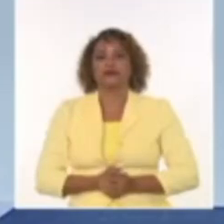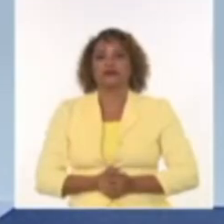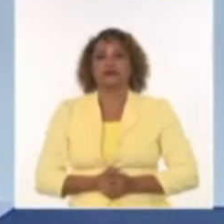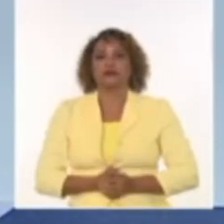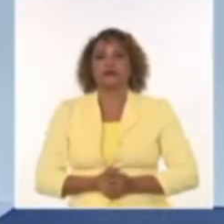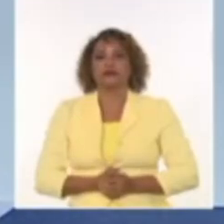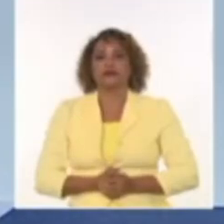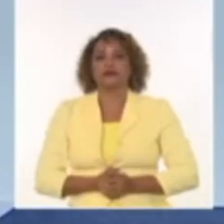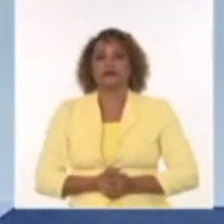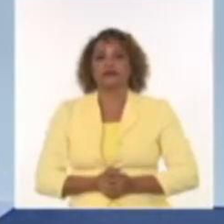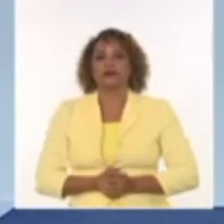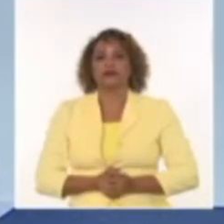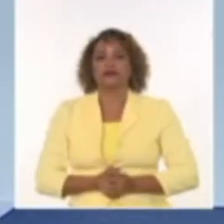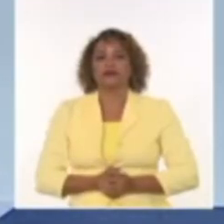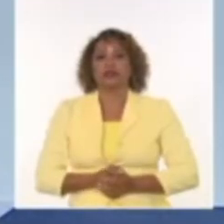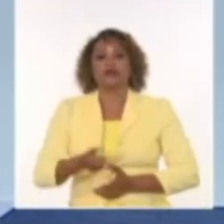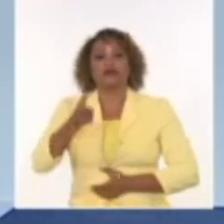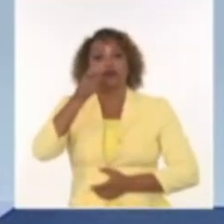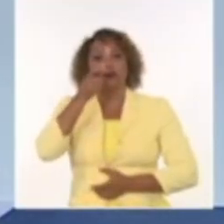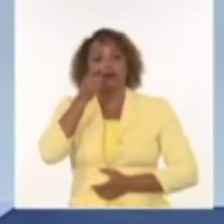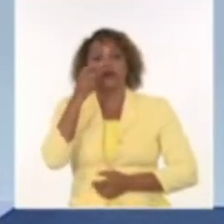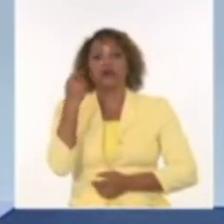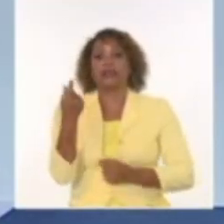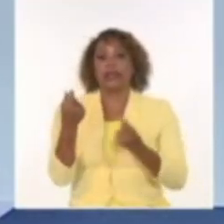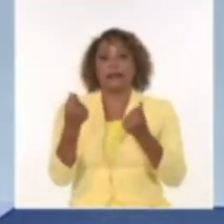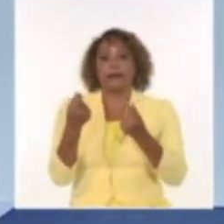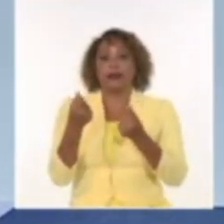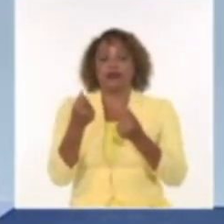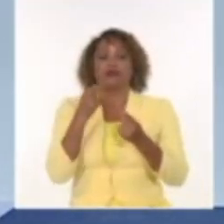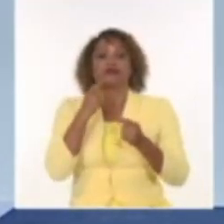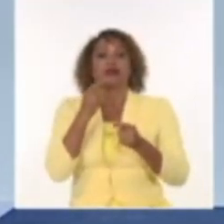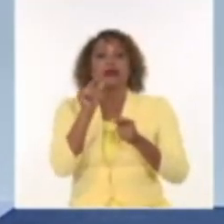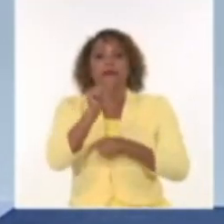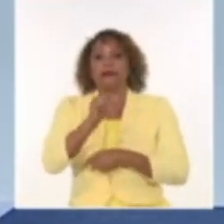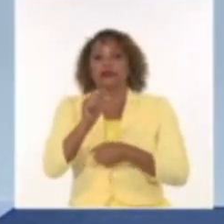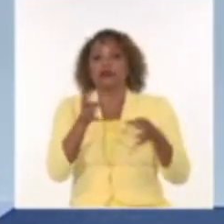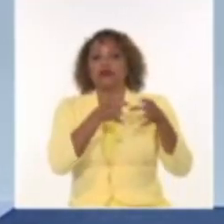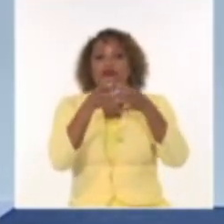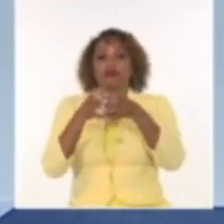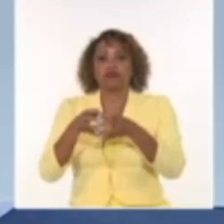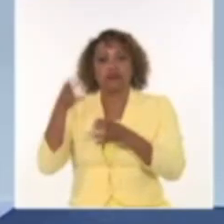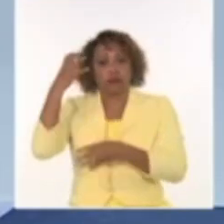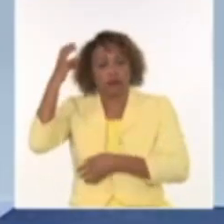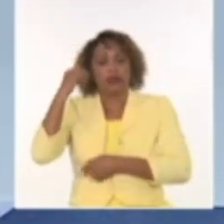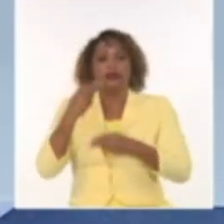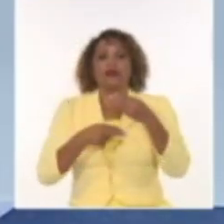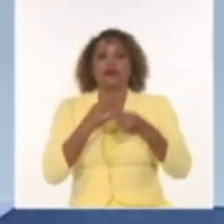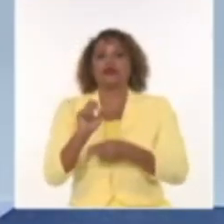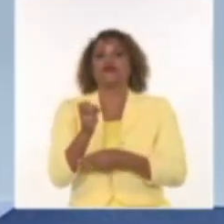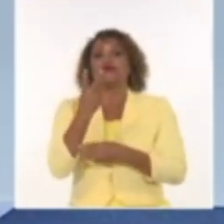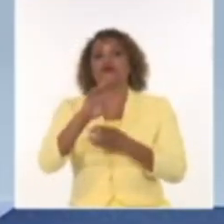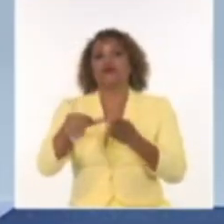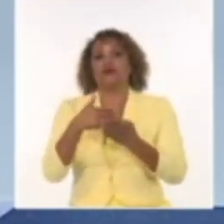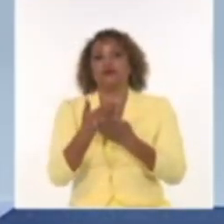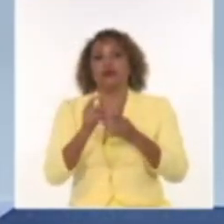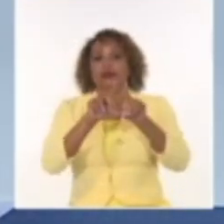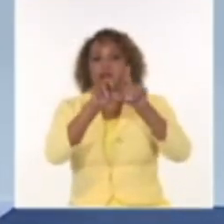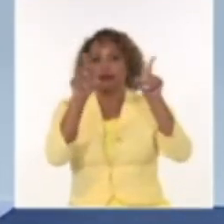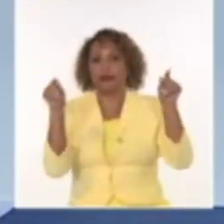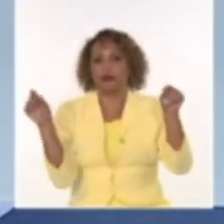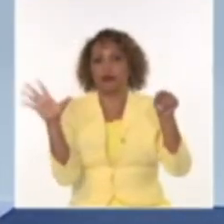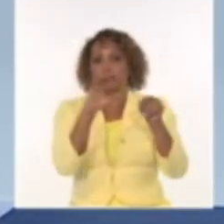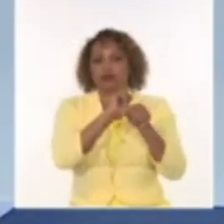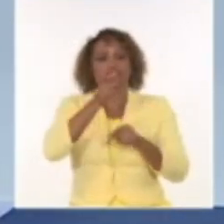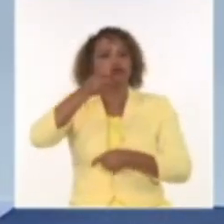Supervisión y control de precios, actores de la economía y entidades del Estado se realizó durante 2 días en todo el país. En